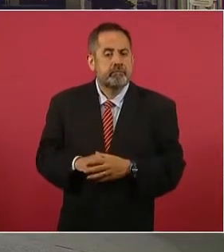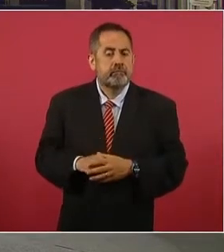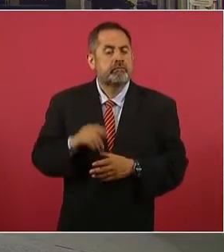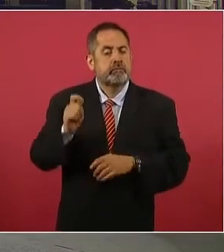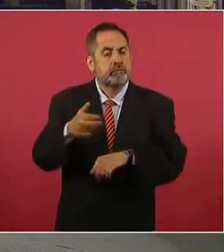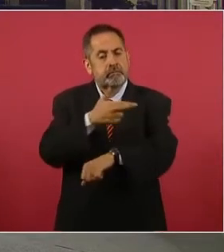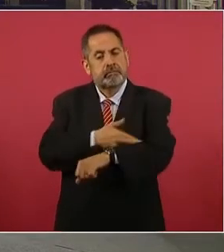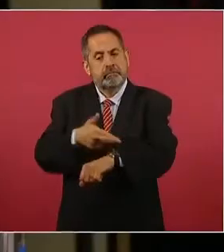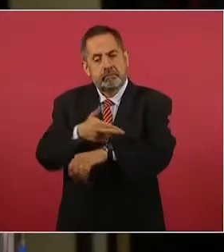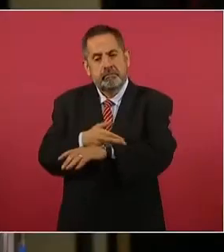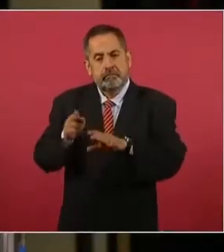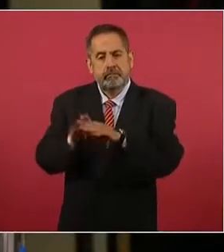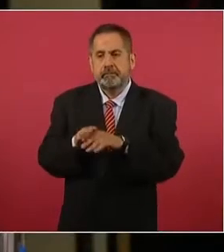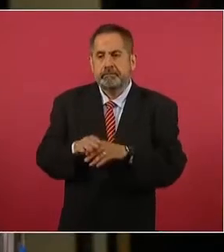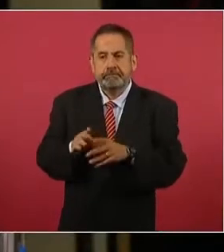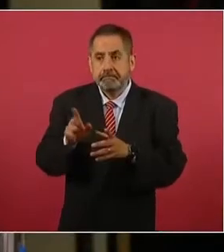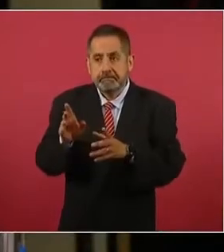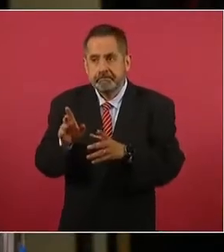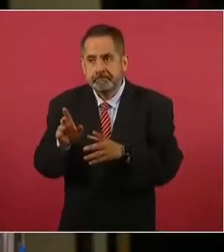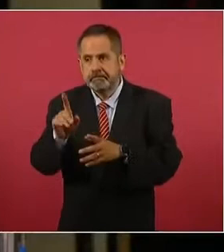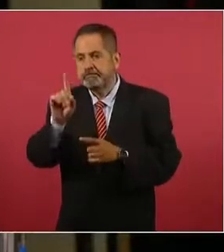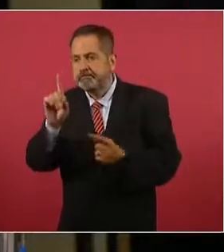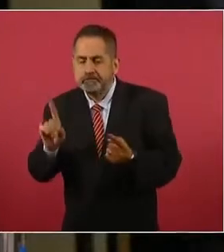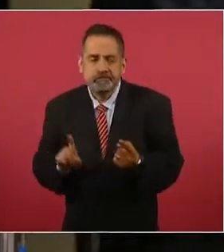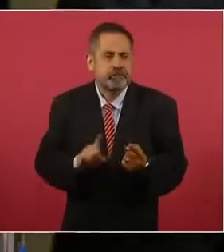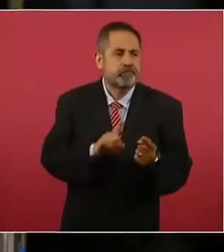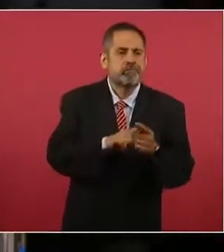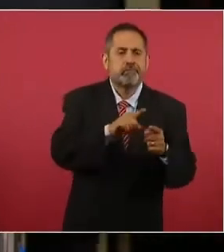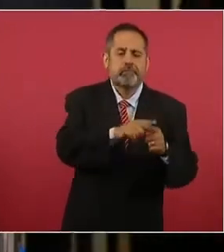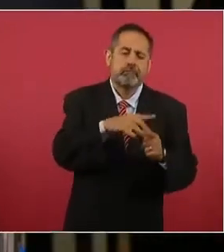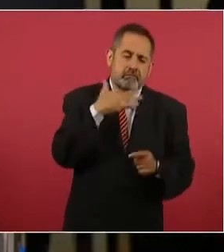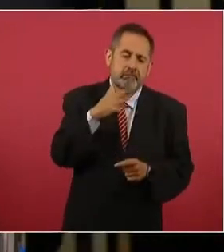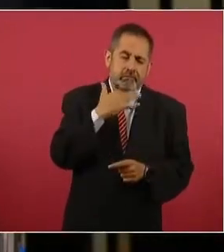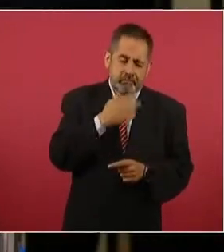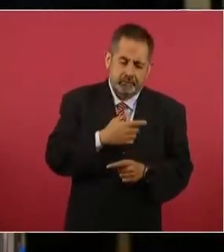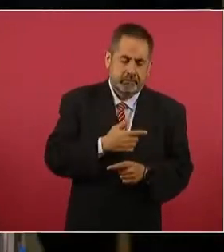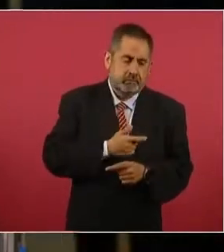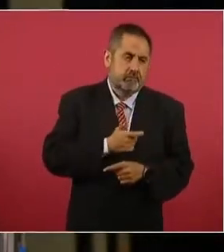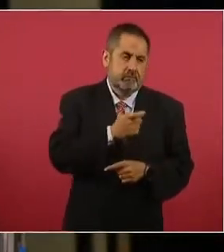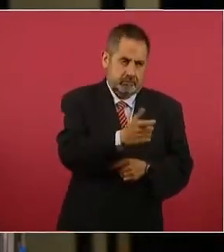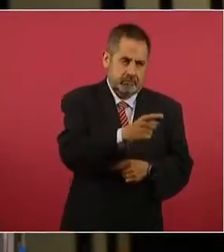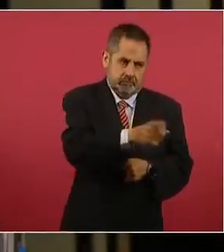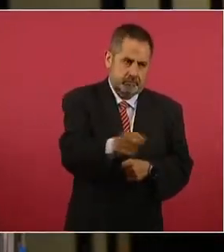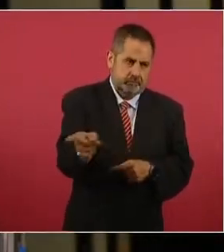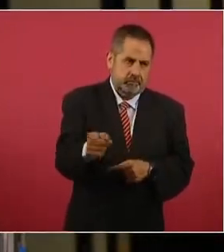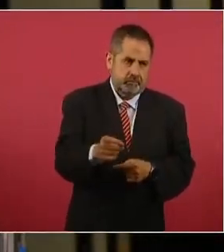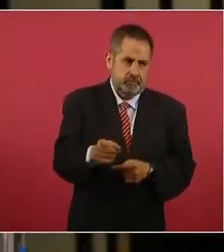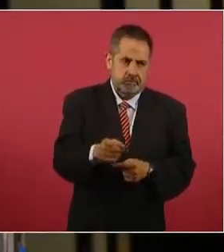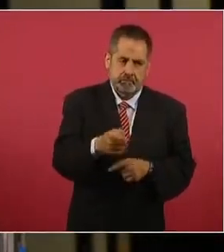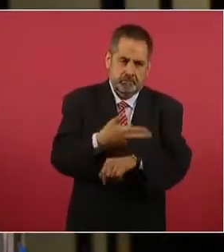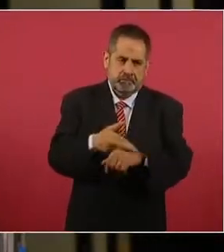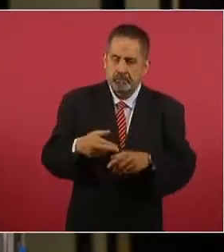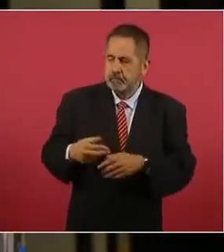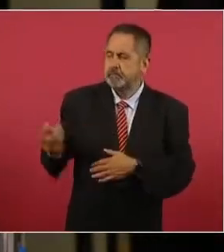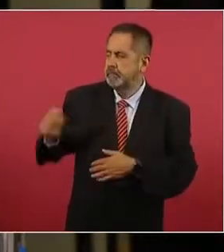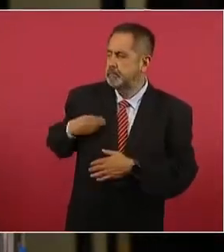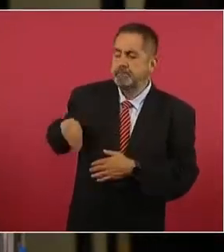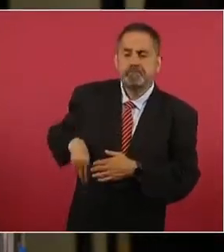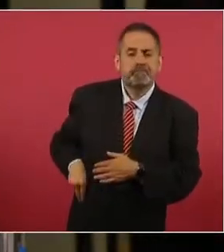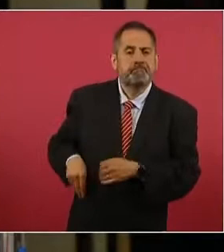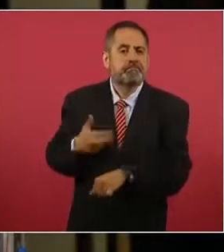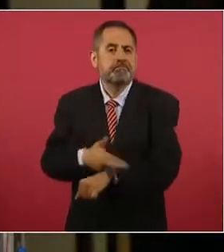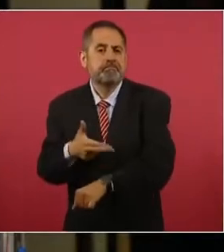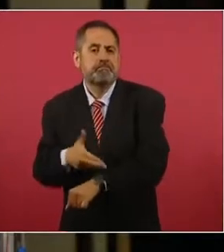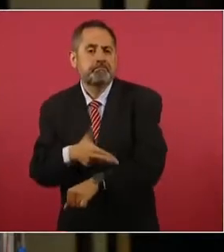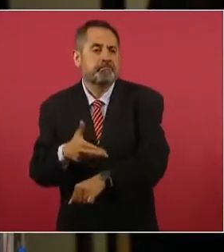que acercar a los coyotes del seguro que están allá afuera de las oficinas de Seguro Social, para que estos sean quienes